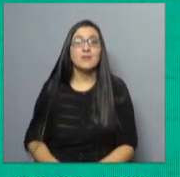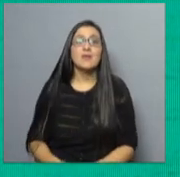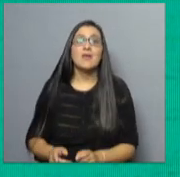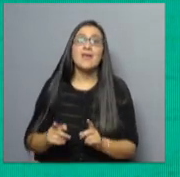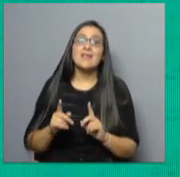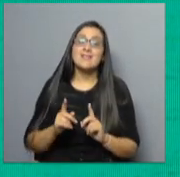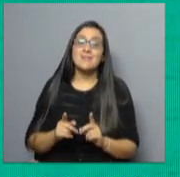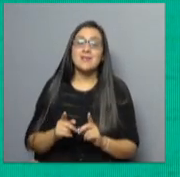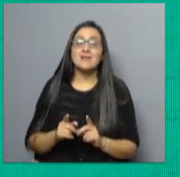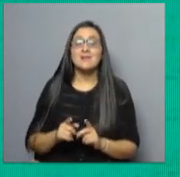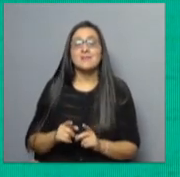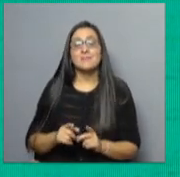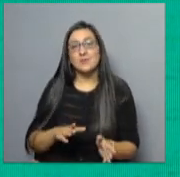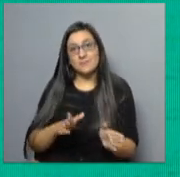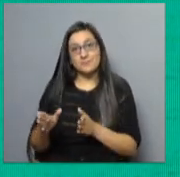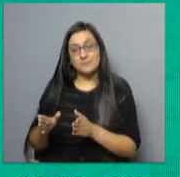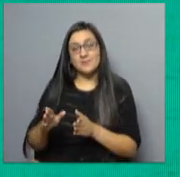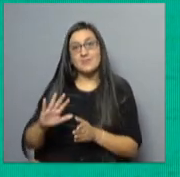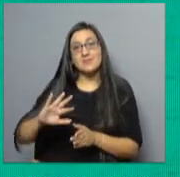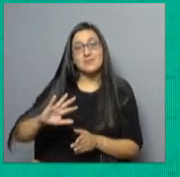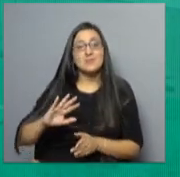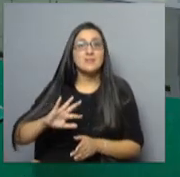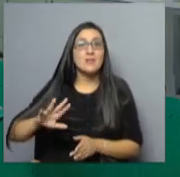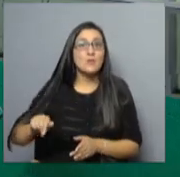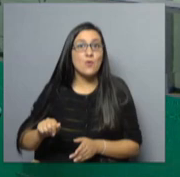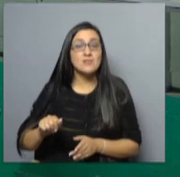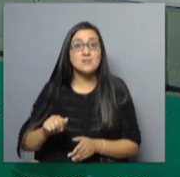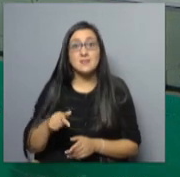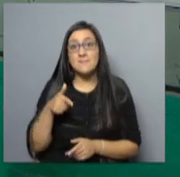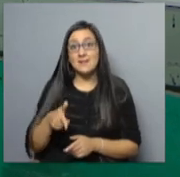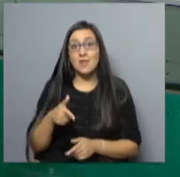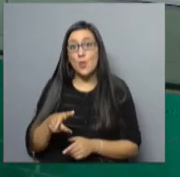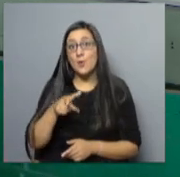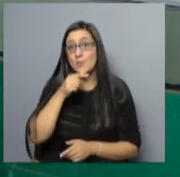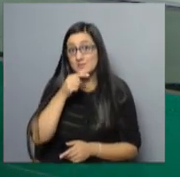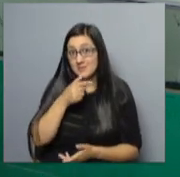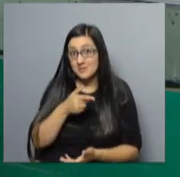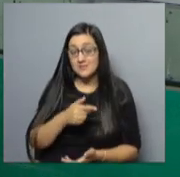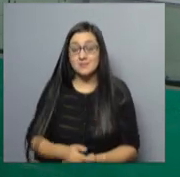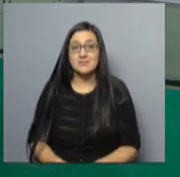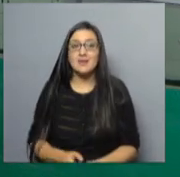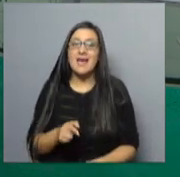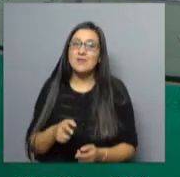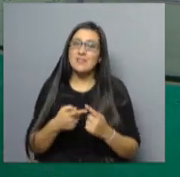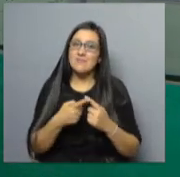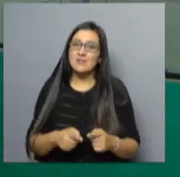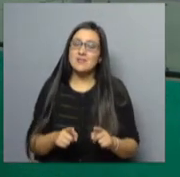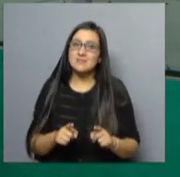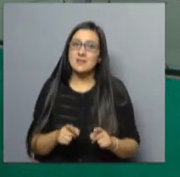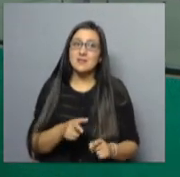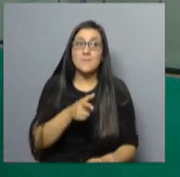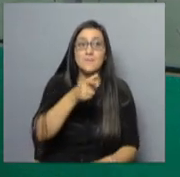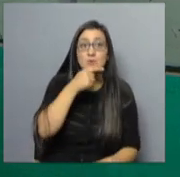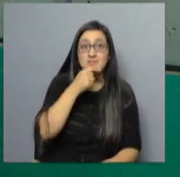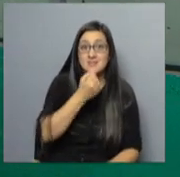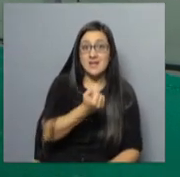parte de del título que estábamos pensando cuando te que te invitamos y acá hay una diferencia entre policías